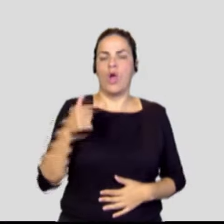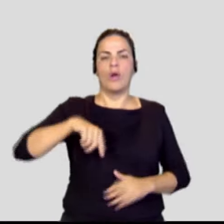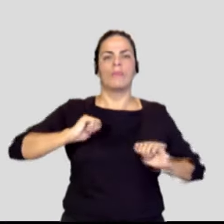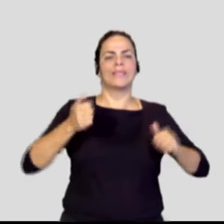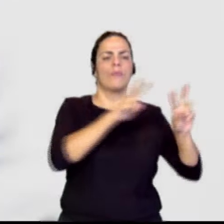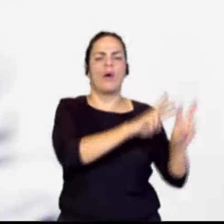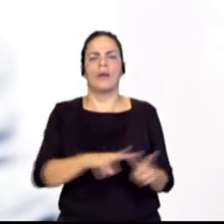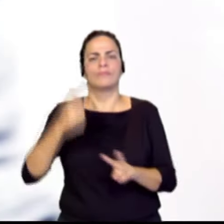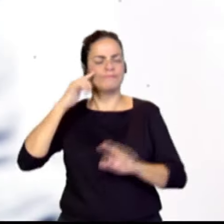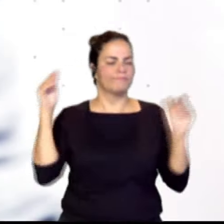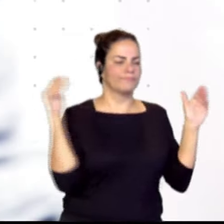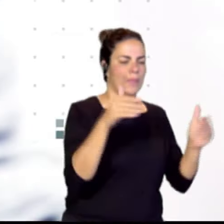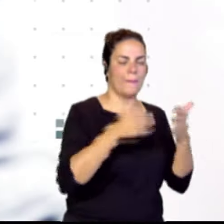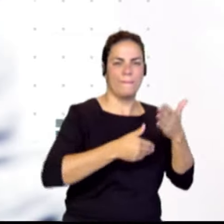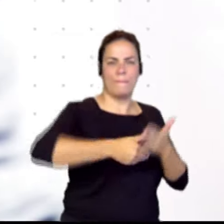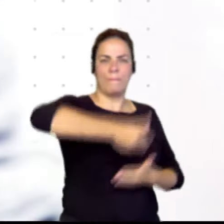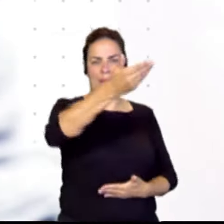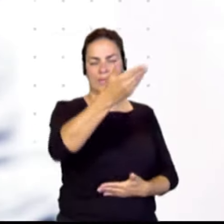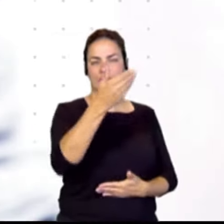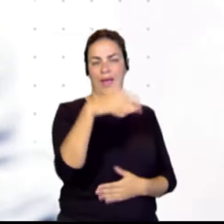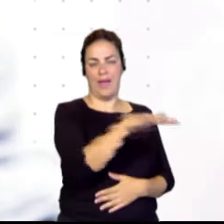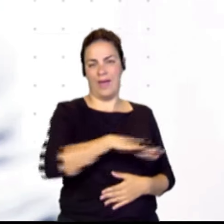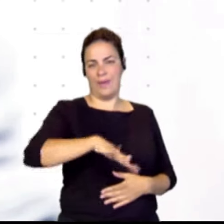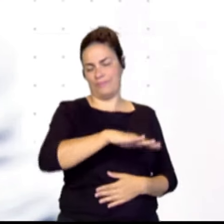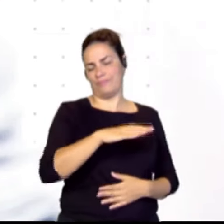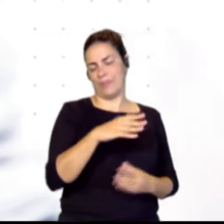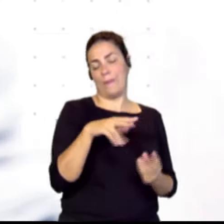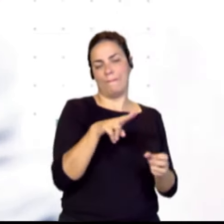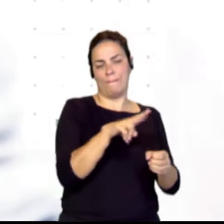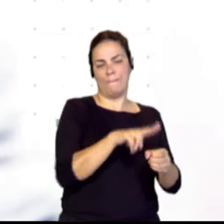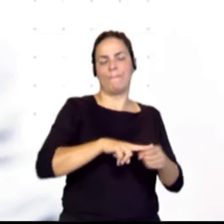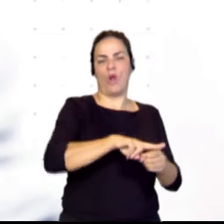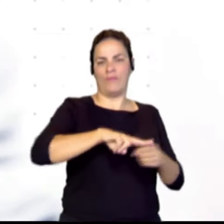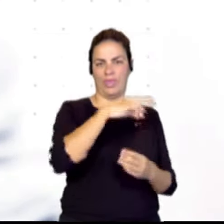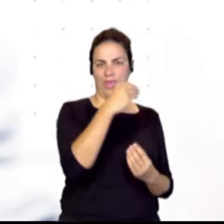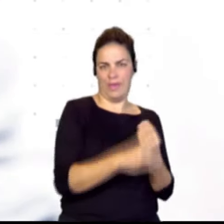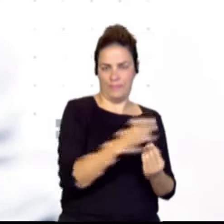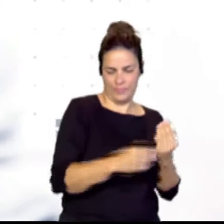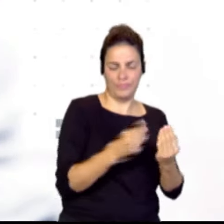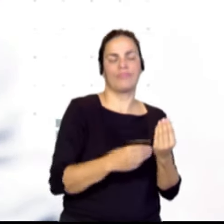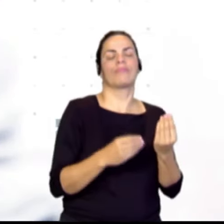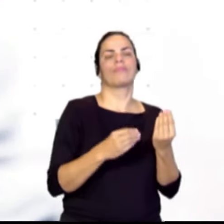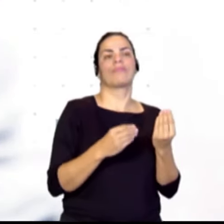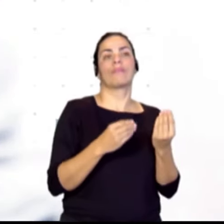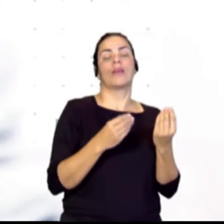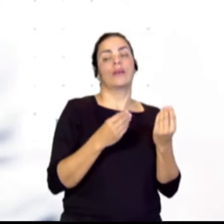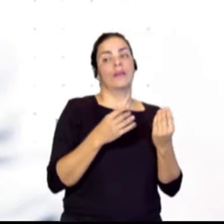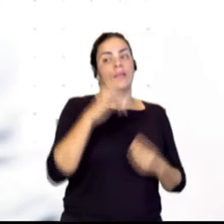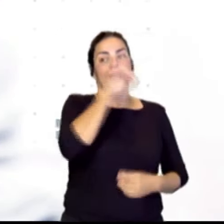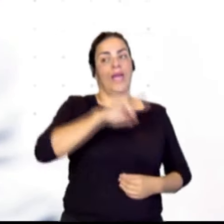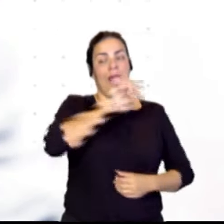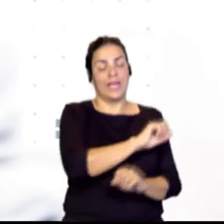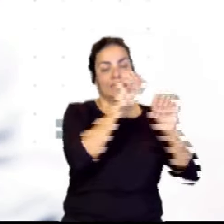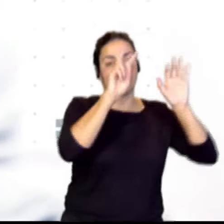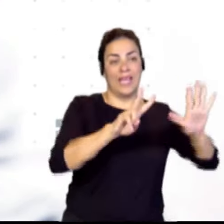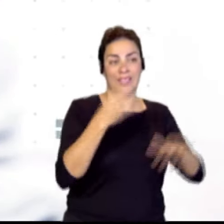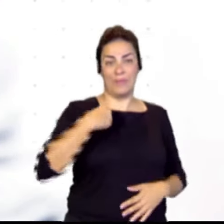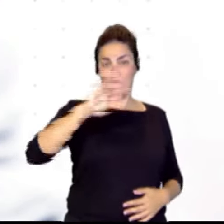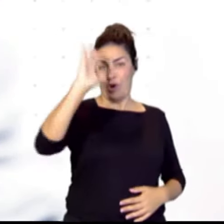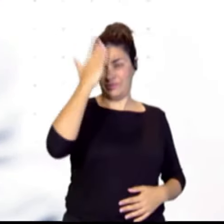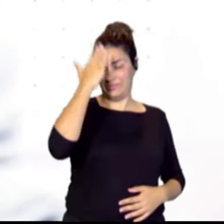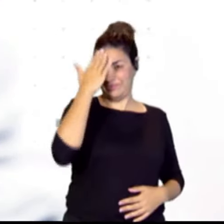poniendo la mirada en la prensa de la provincia de Las Palmas con canari 7 ese titular que llevábamos también en nuestra cabecera